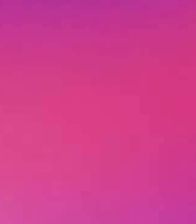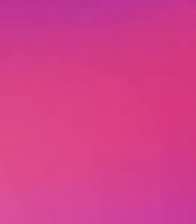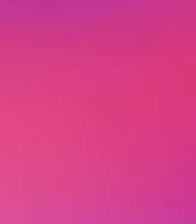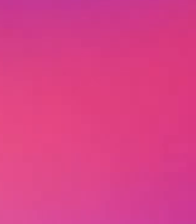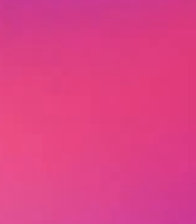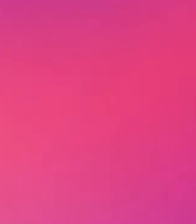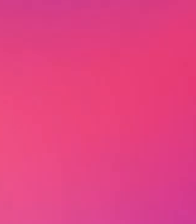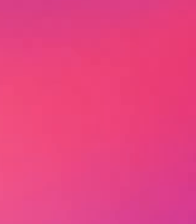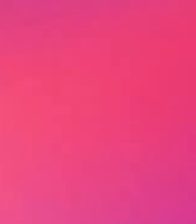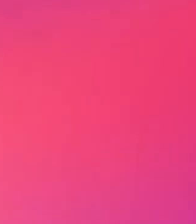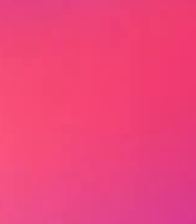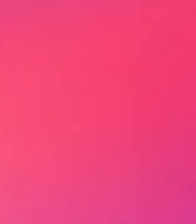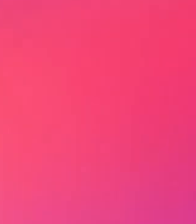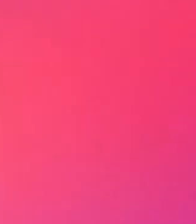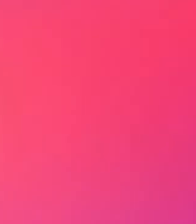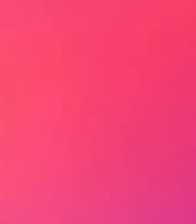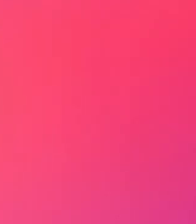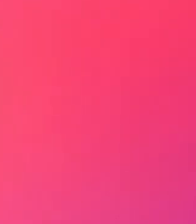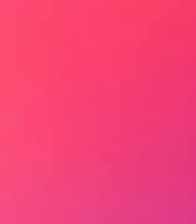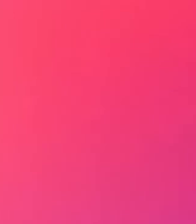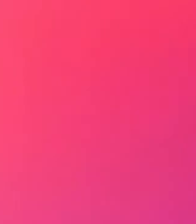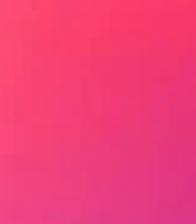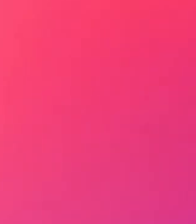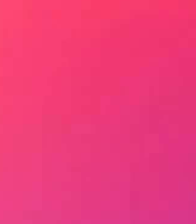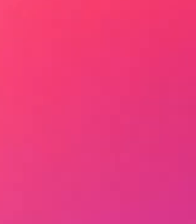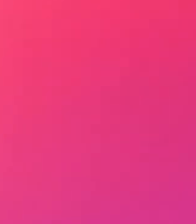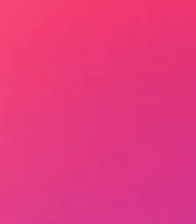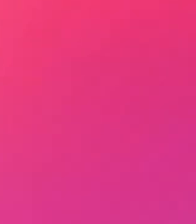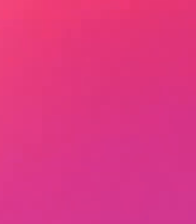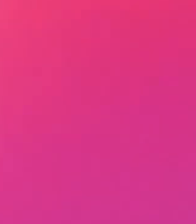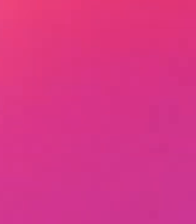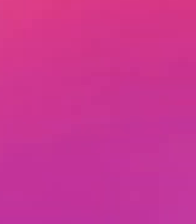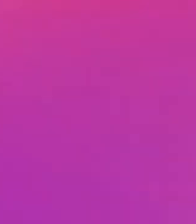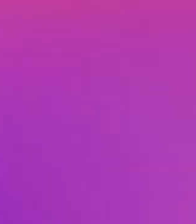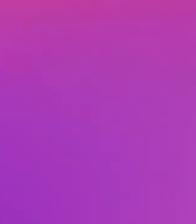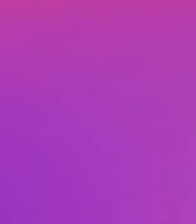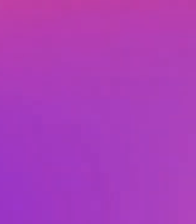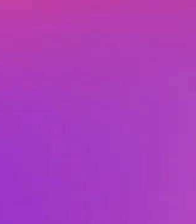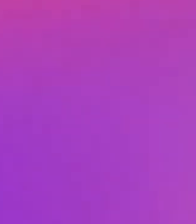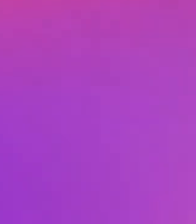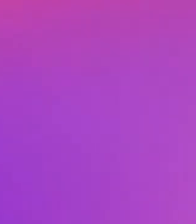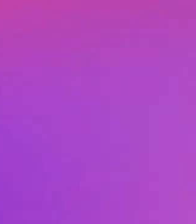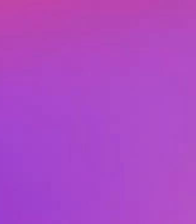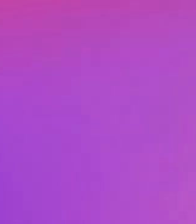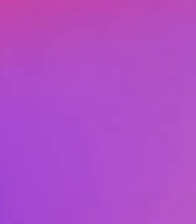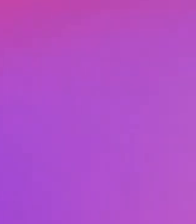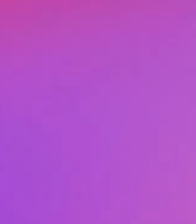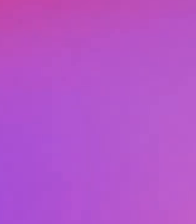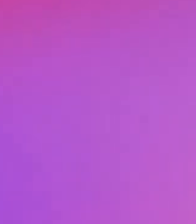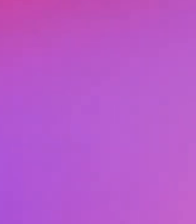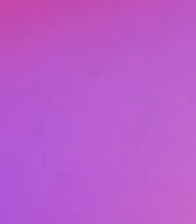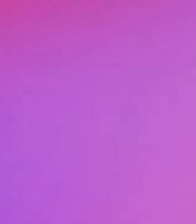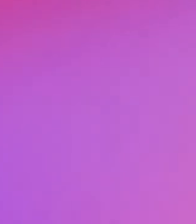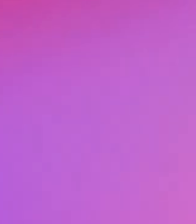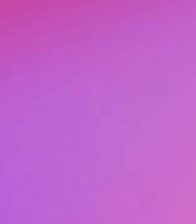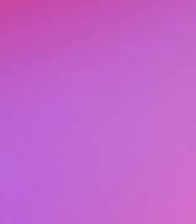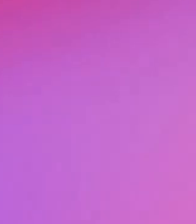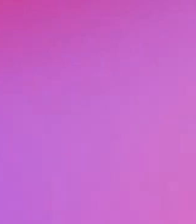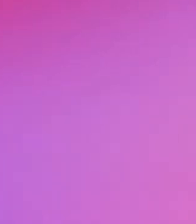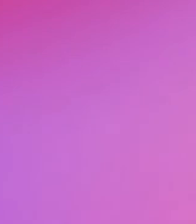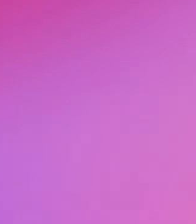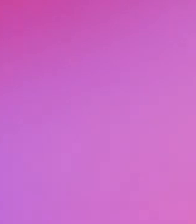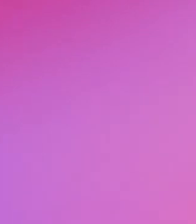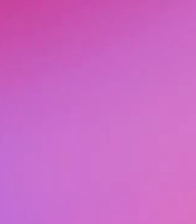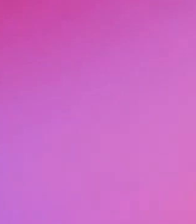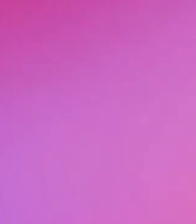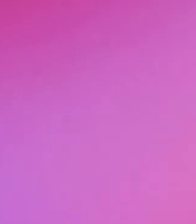es el 55 36 01 71 23. Si requieres consultar los